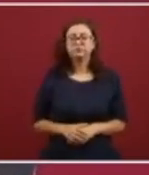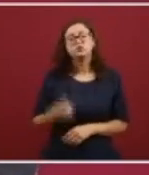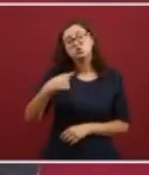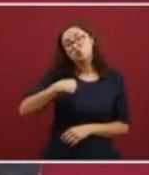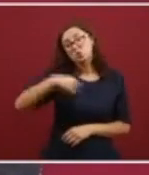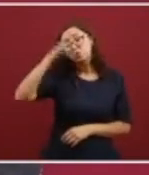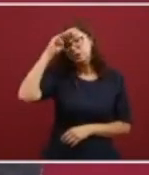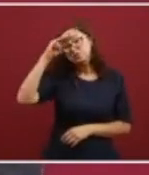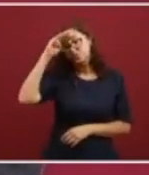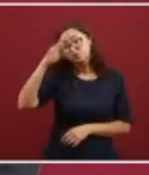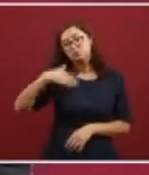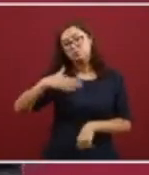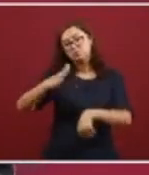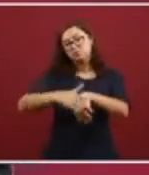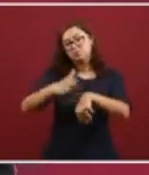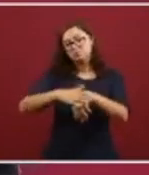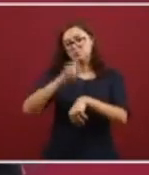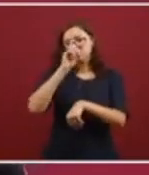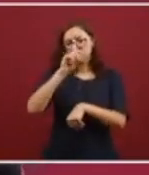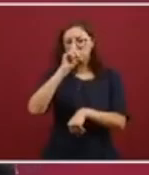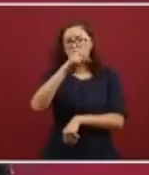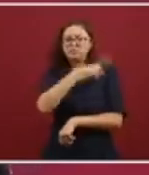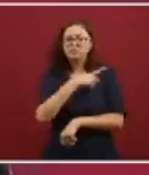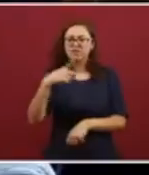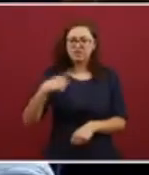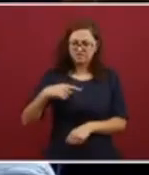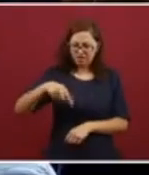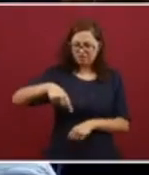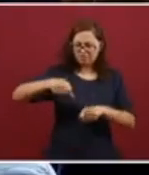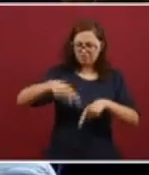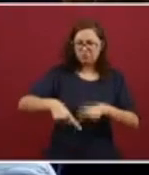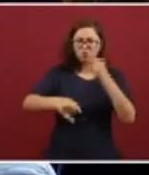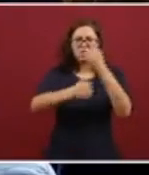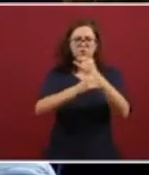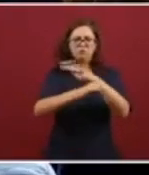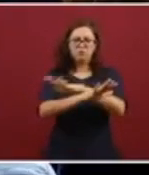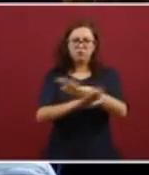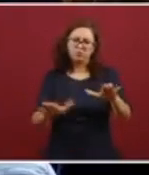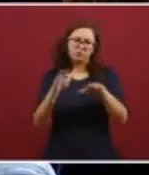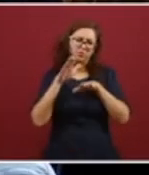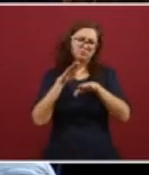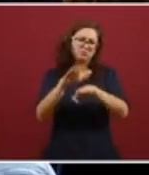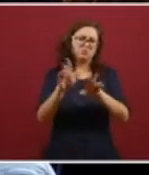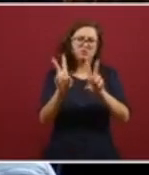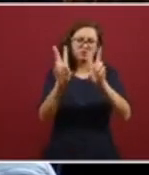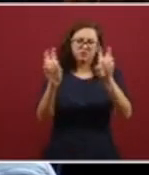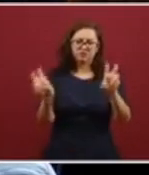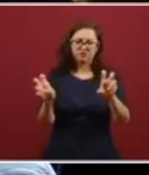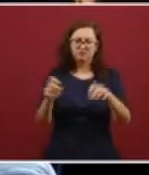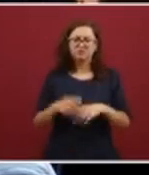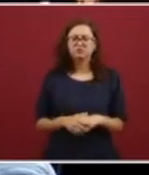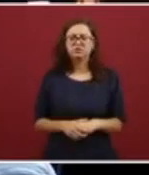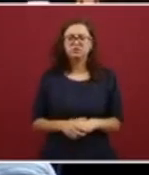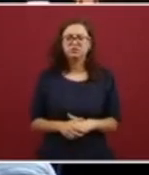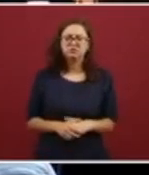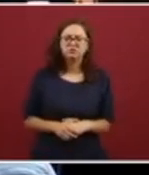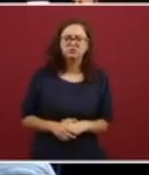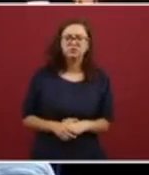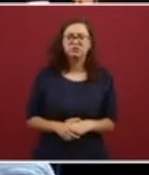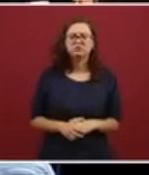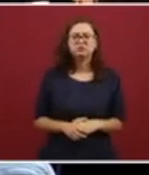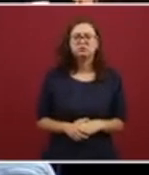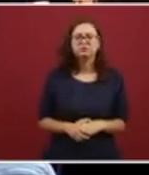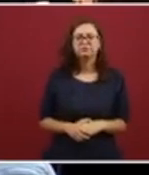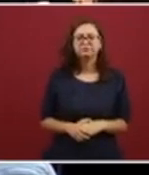sugiero que se dé un informe aquí sobre esta situación. Sí, y precisamente también